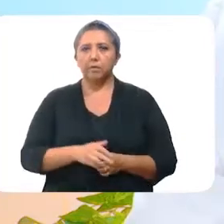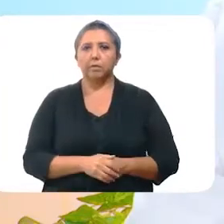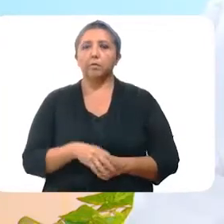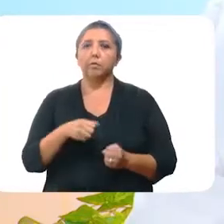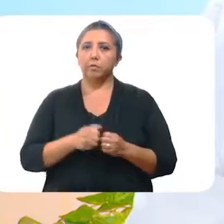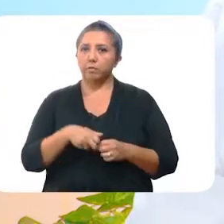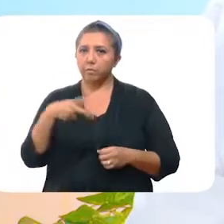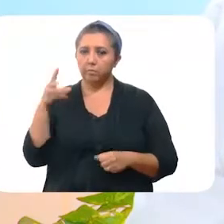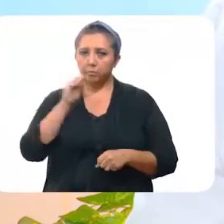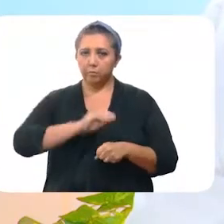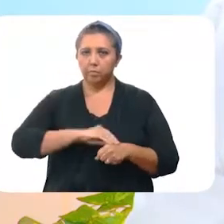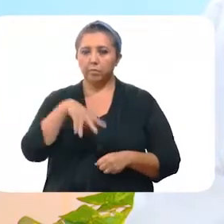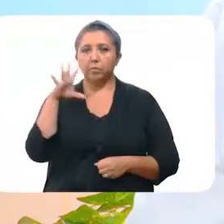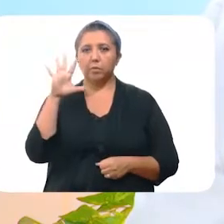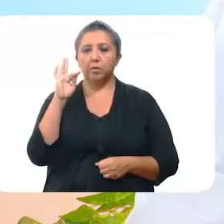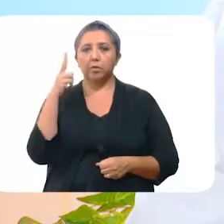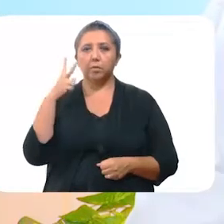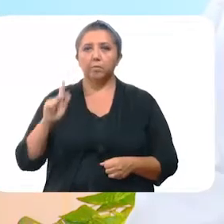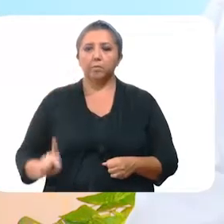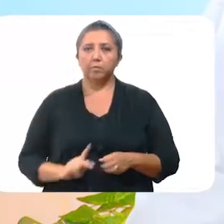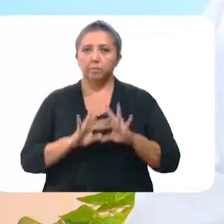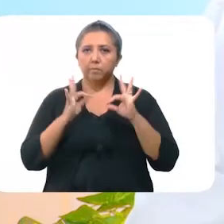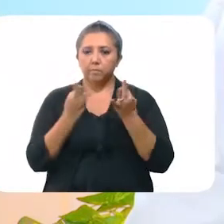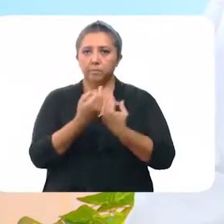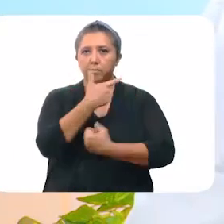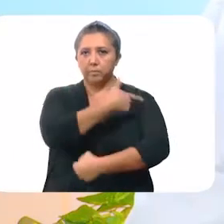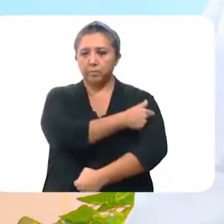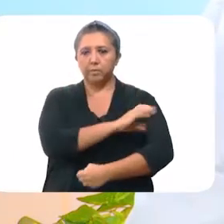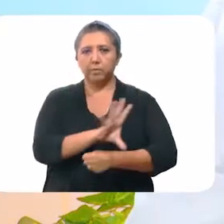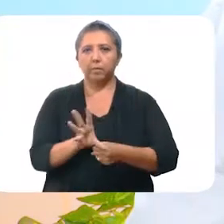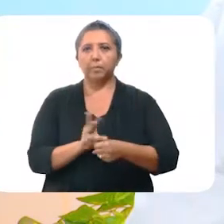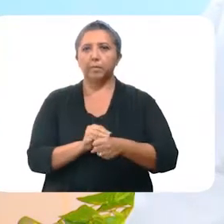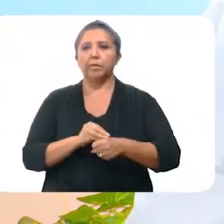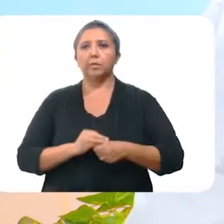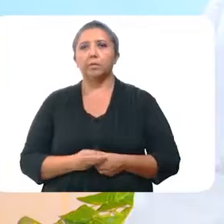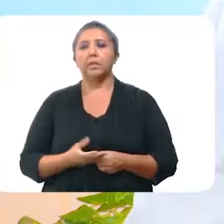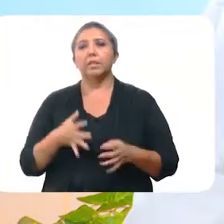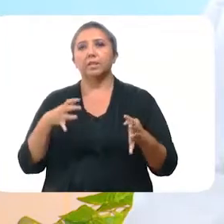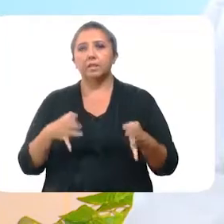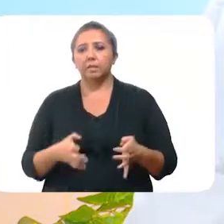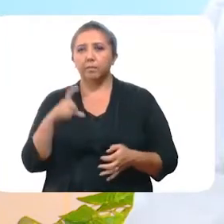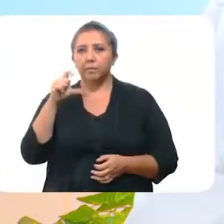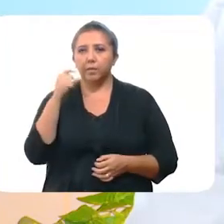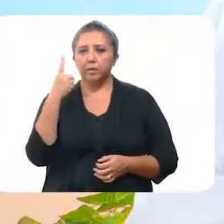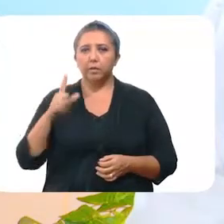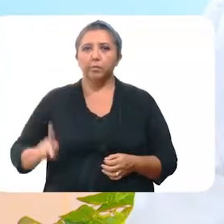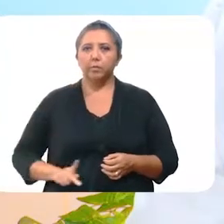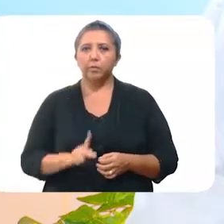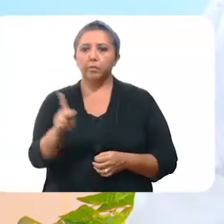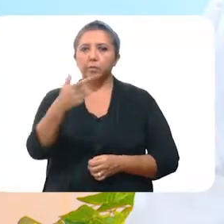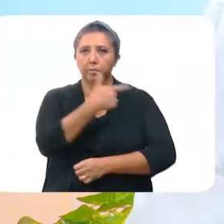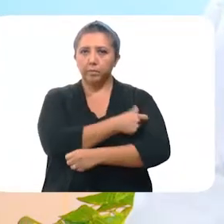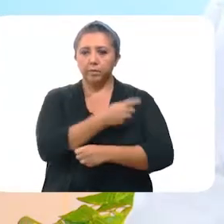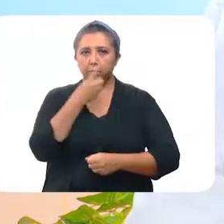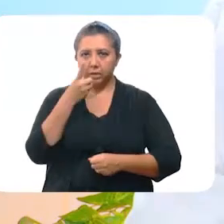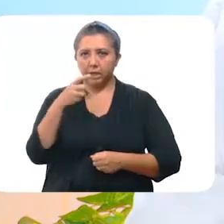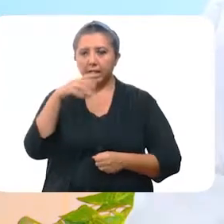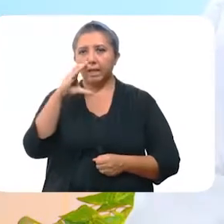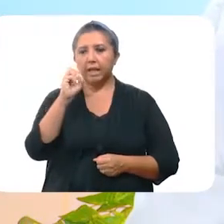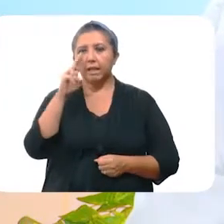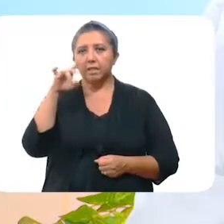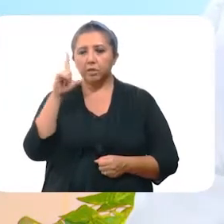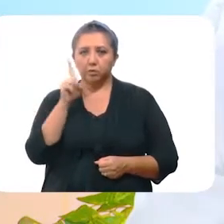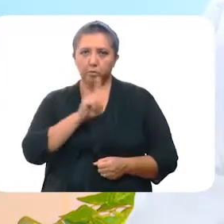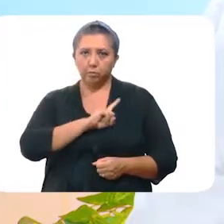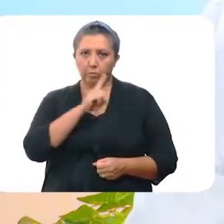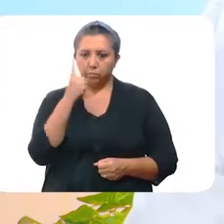Con esto, suman 42 municipios con el esquema de vacunación completo, entre ellos los 21 municipios donde se aplicó la vacuna CanSino de